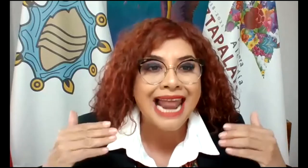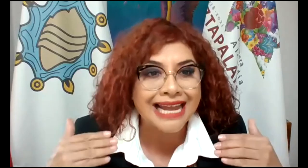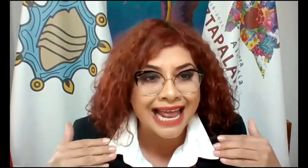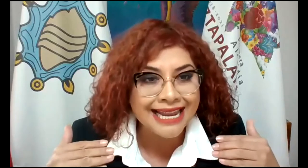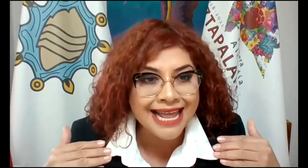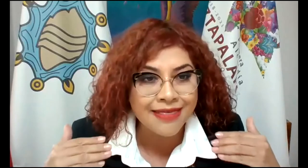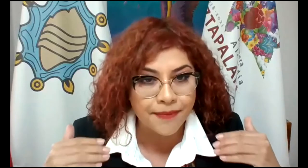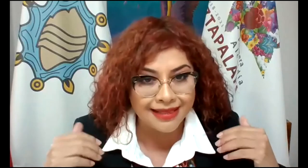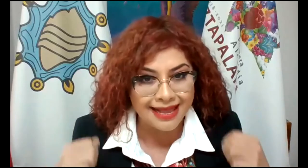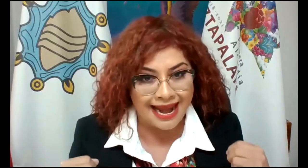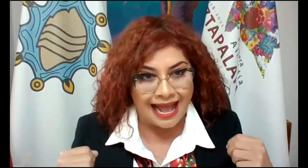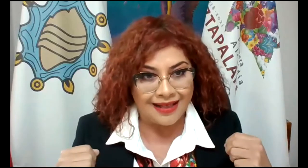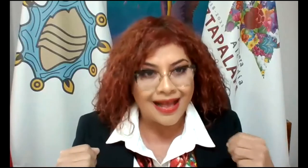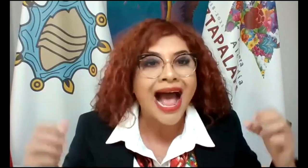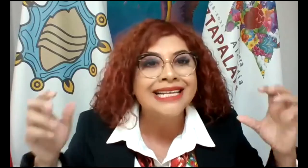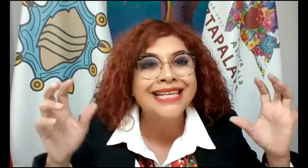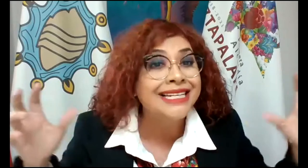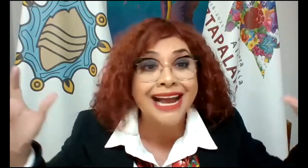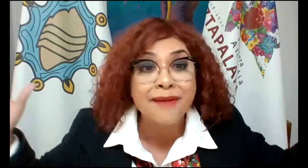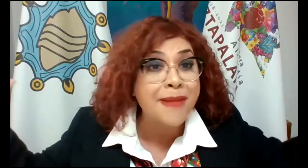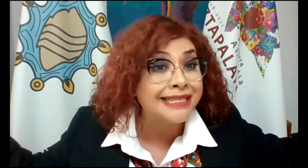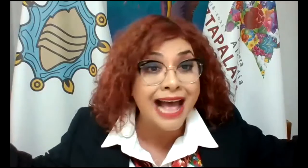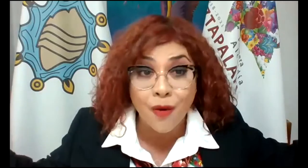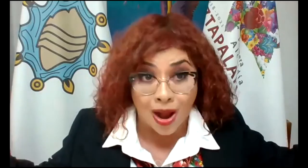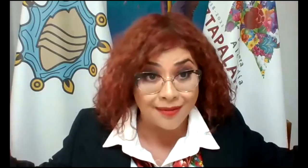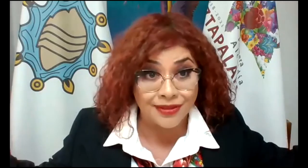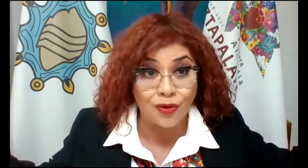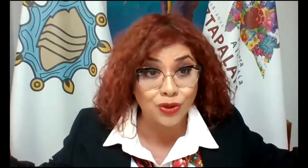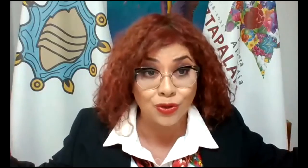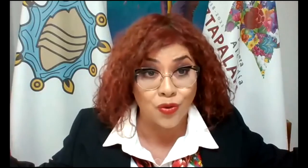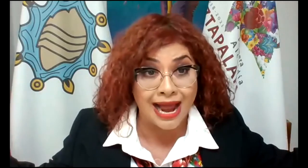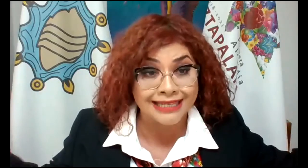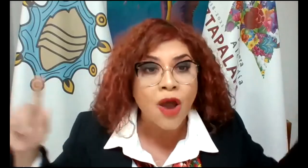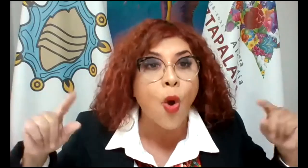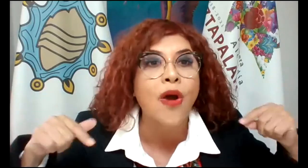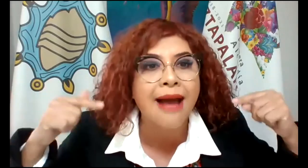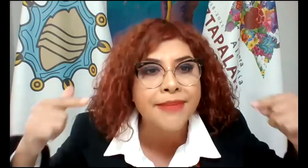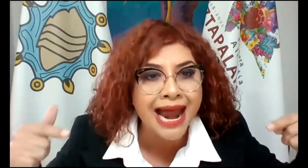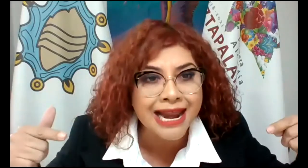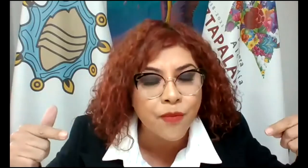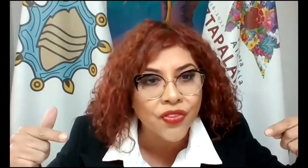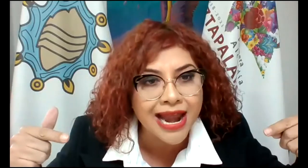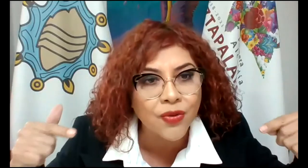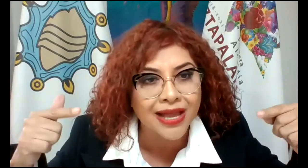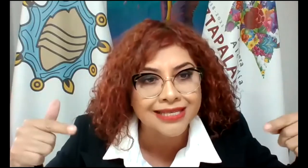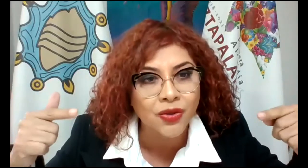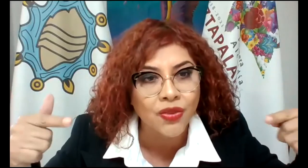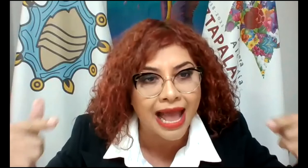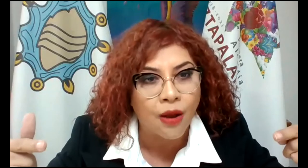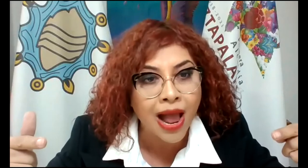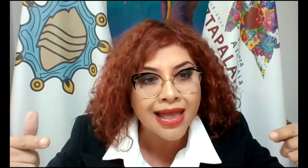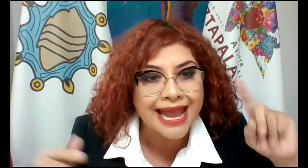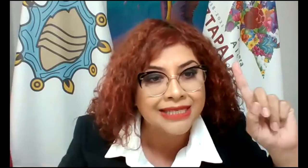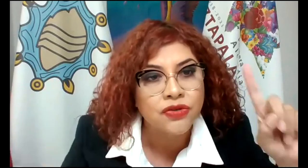si de la alcaldía dependiera hacer llegar más agua de otros lugares o cambiar el modelo de gestión